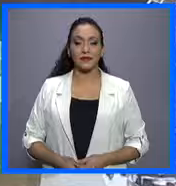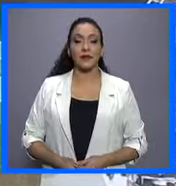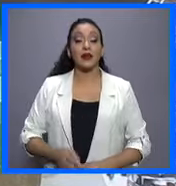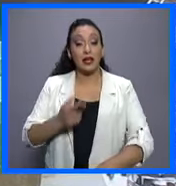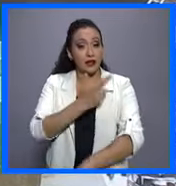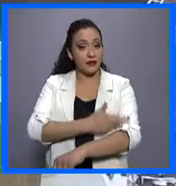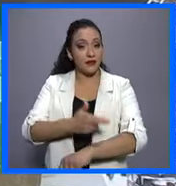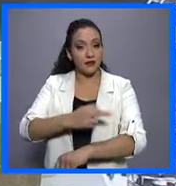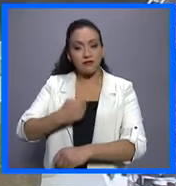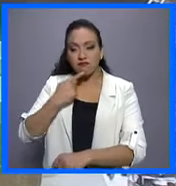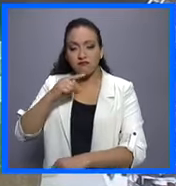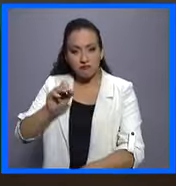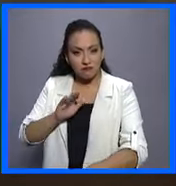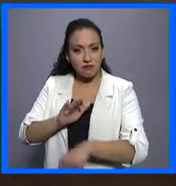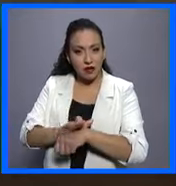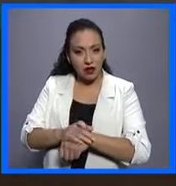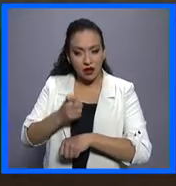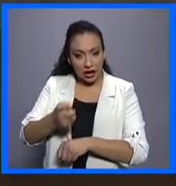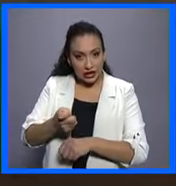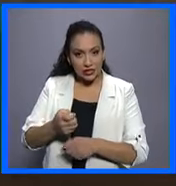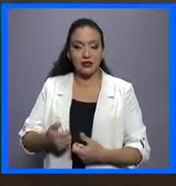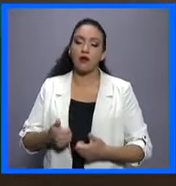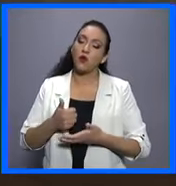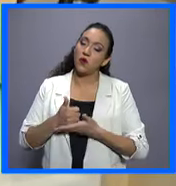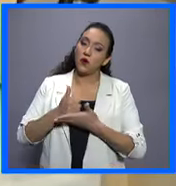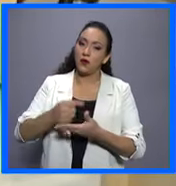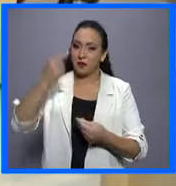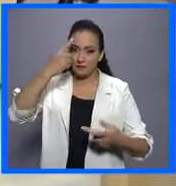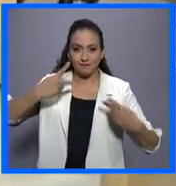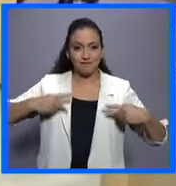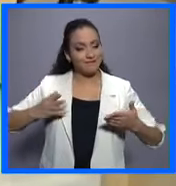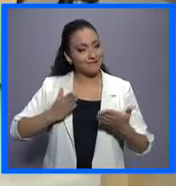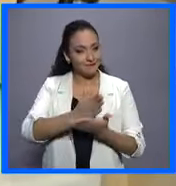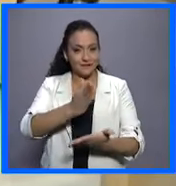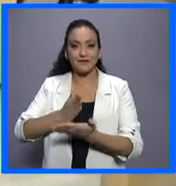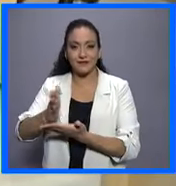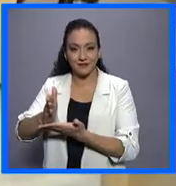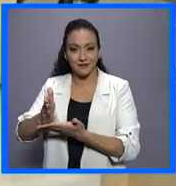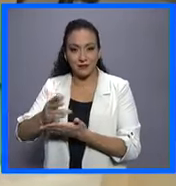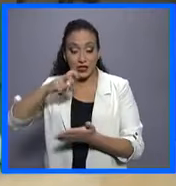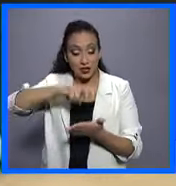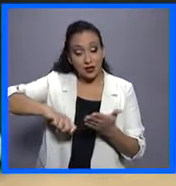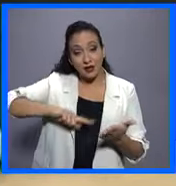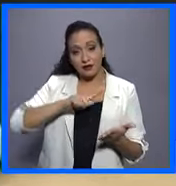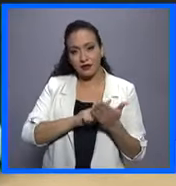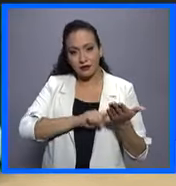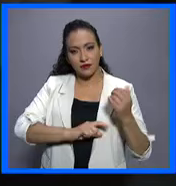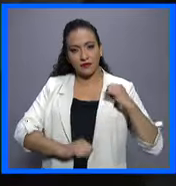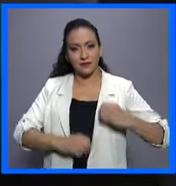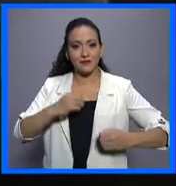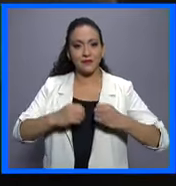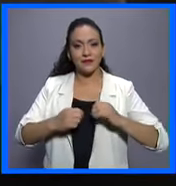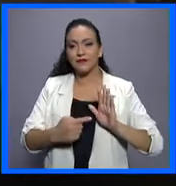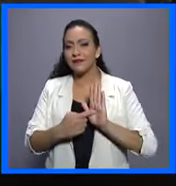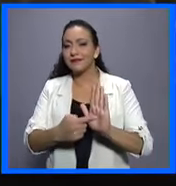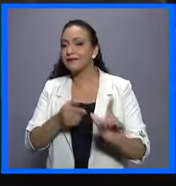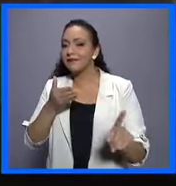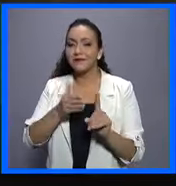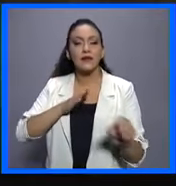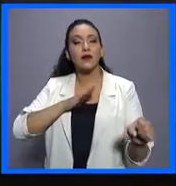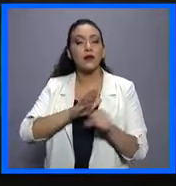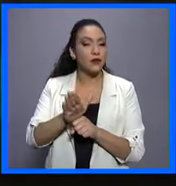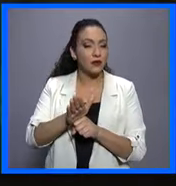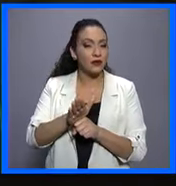es una institución viva que debe evolucionar con la sociedad y la reforma recientemente aprobada busca